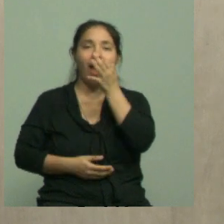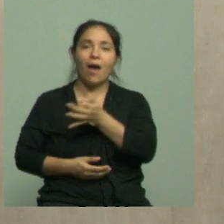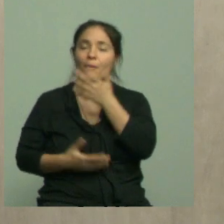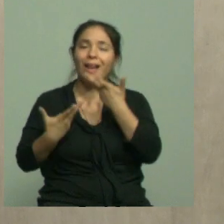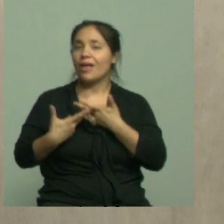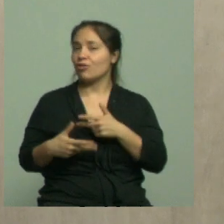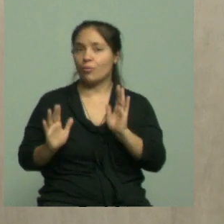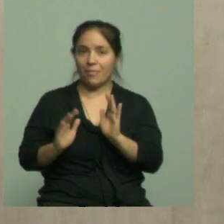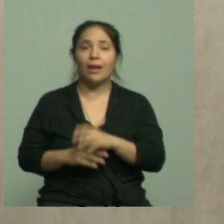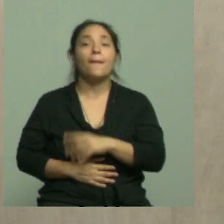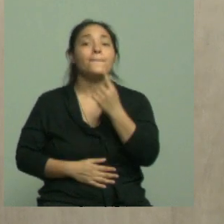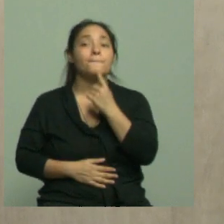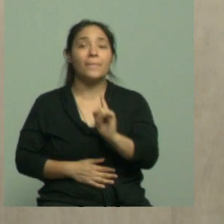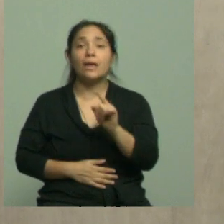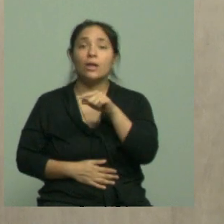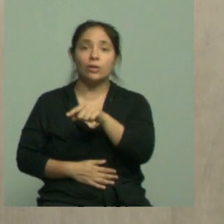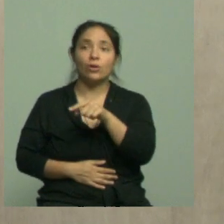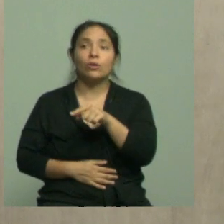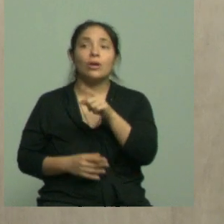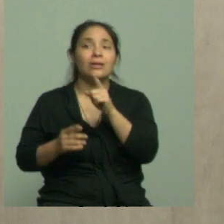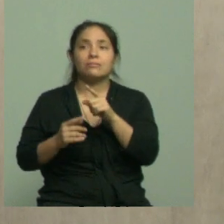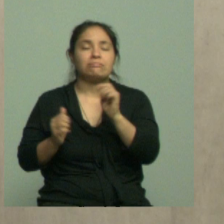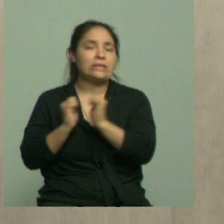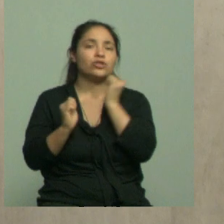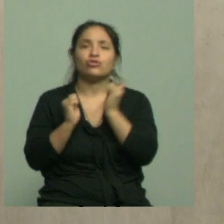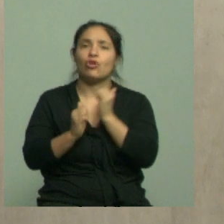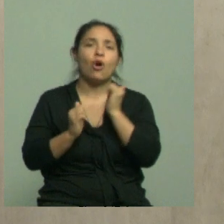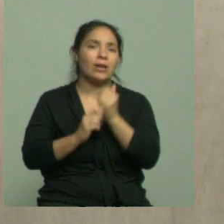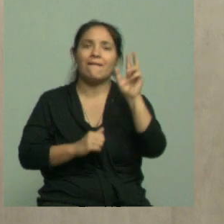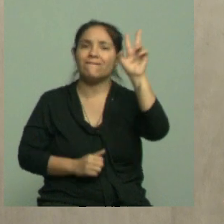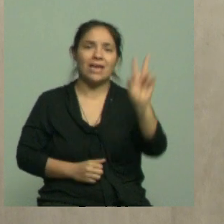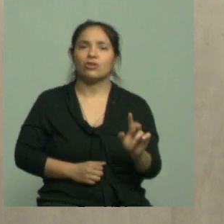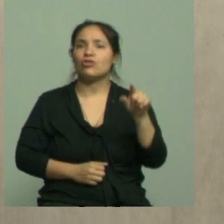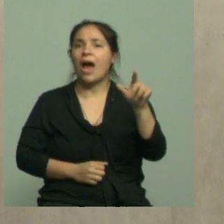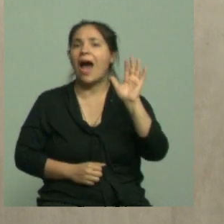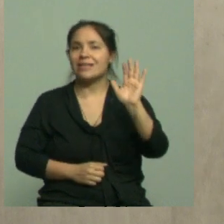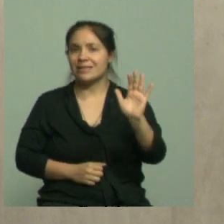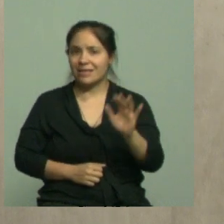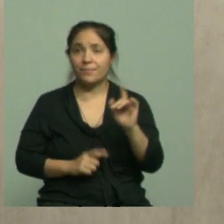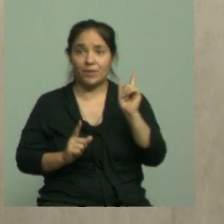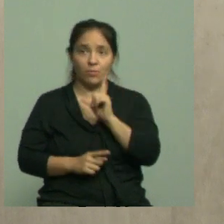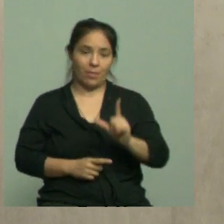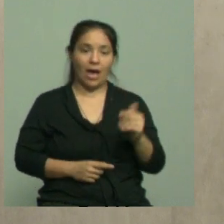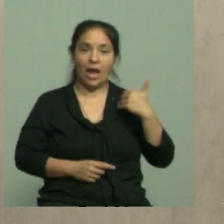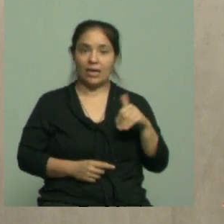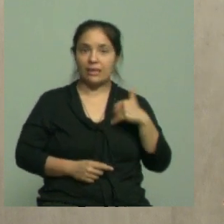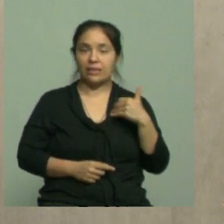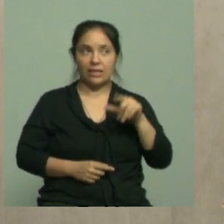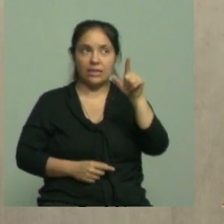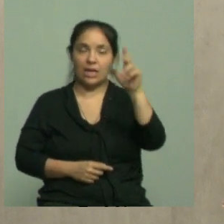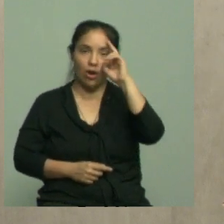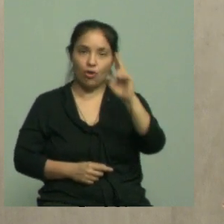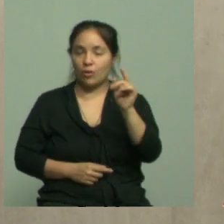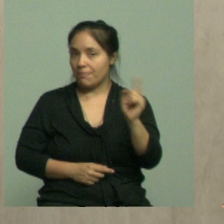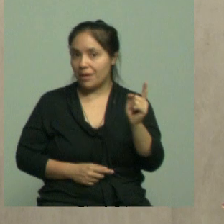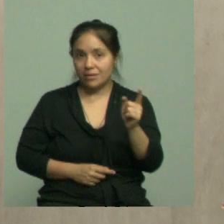Pero básicamente lo que está haciendo eje es a la lógica que ha tenido históricamente Venezuela y a la cual ha sido muy coherente y a la cual Argentina ha roto con esa lógica en el